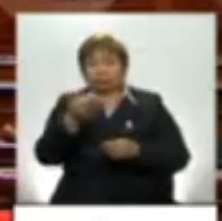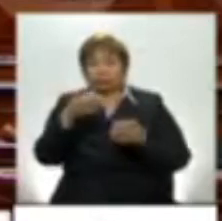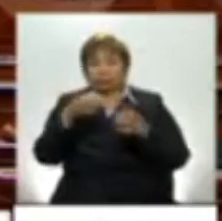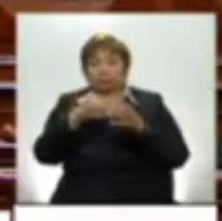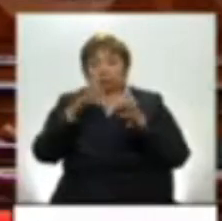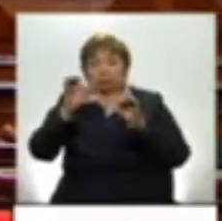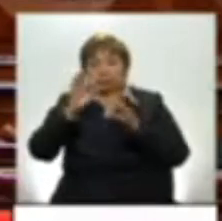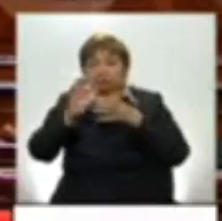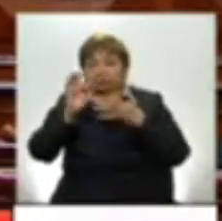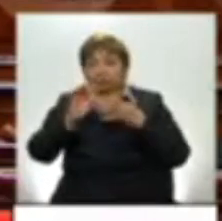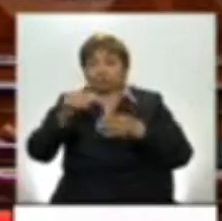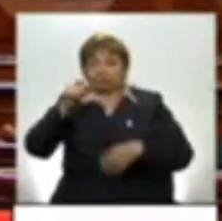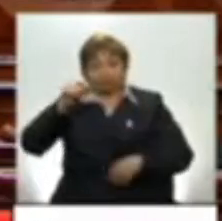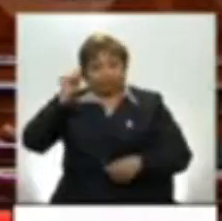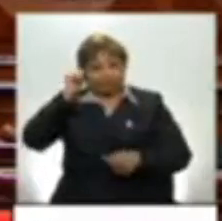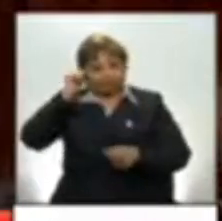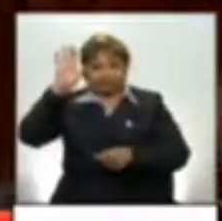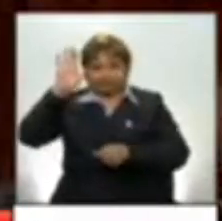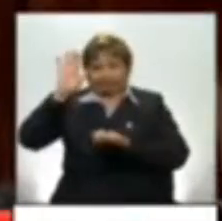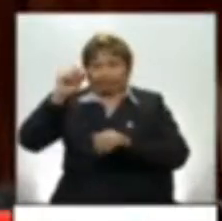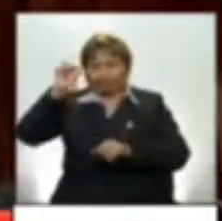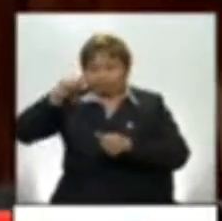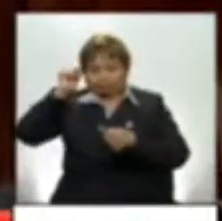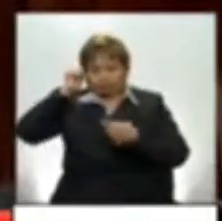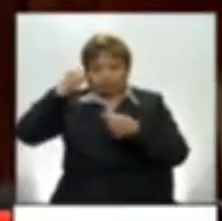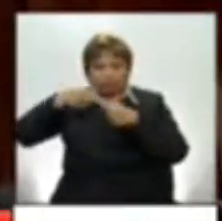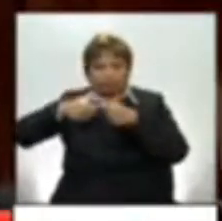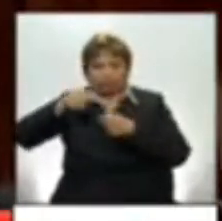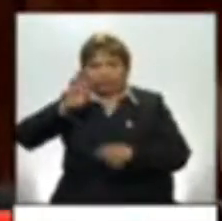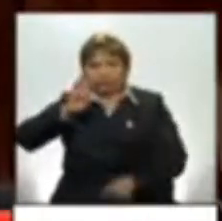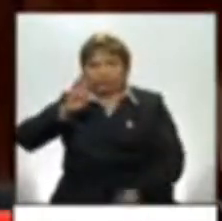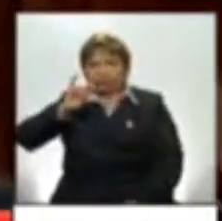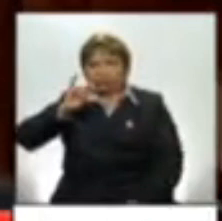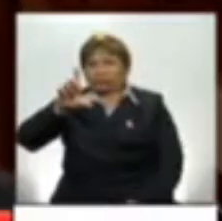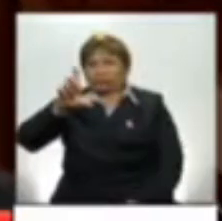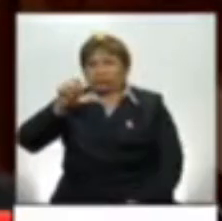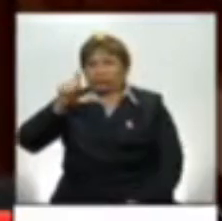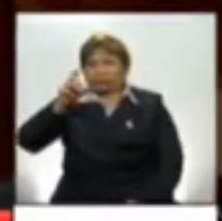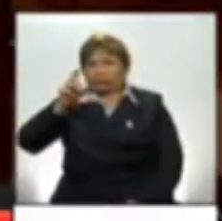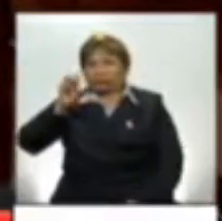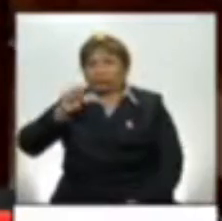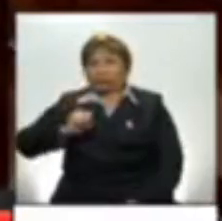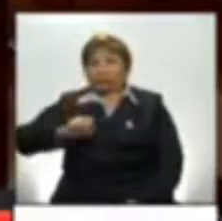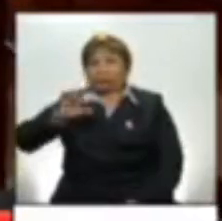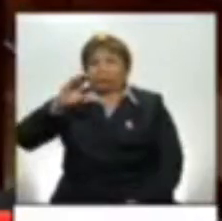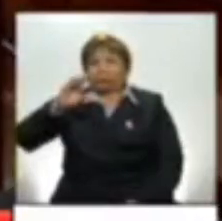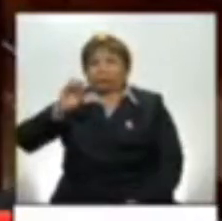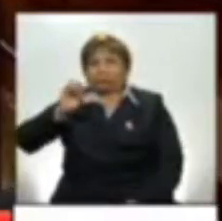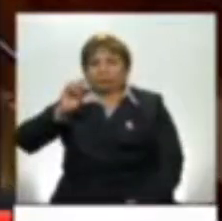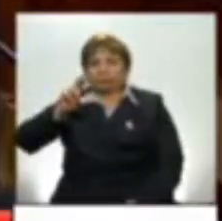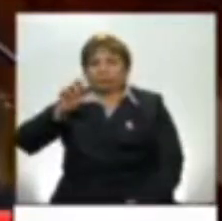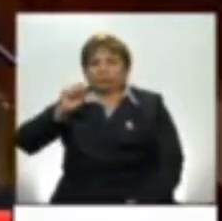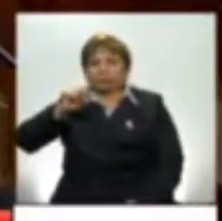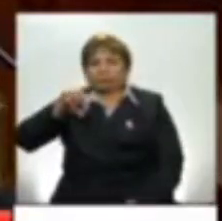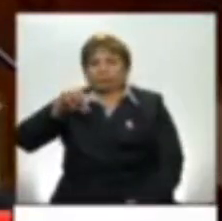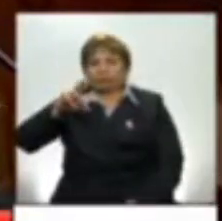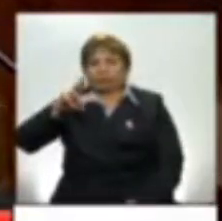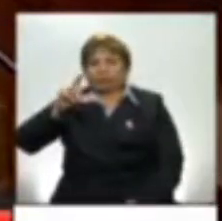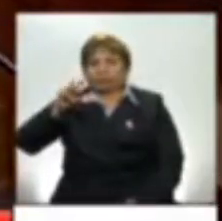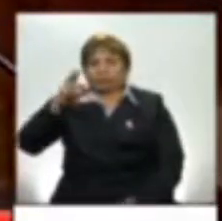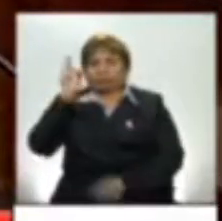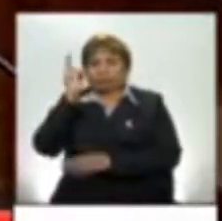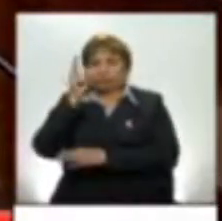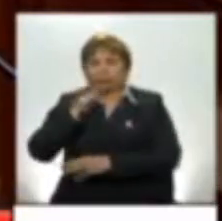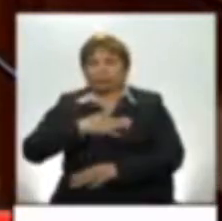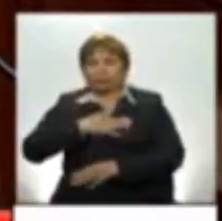calificados? Por la memoria de Fernando Belaún de Terry, por la memoria de César Jorge Paredes Paredes, padre y maestro,